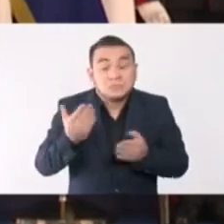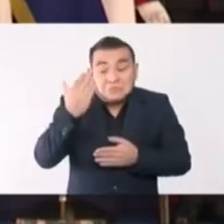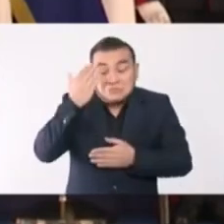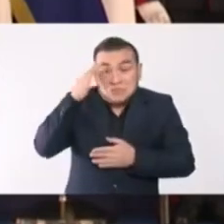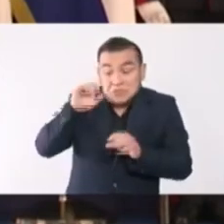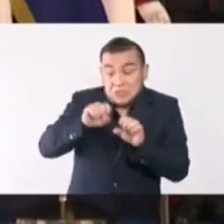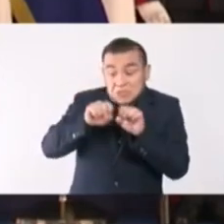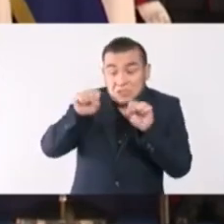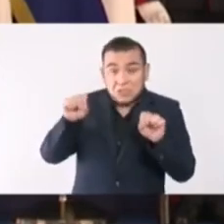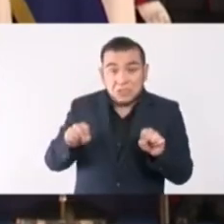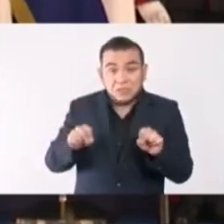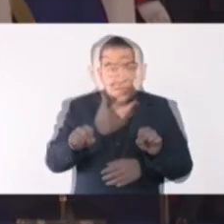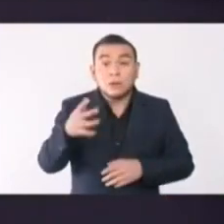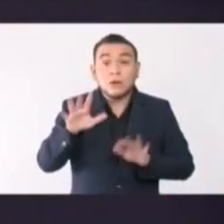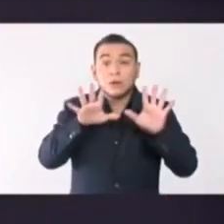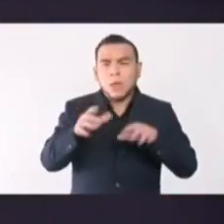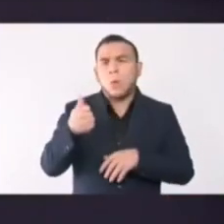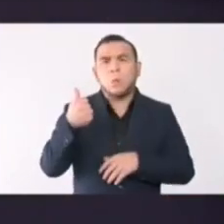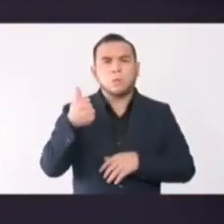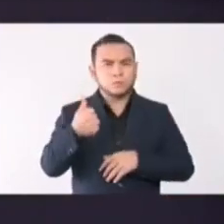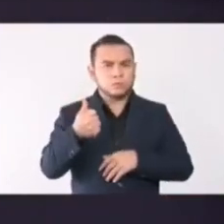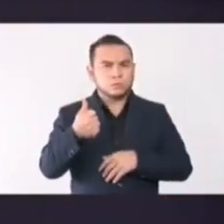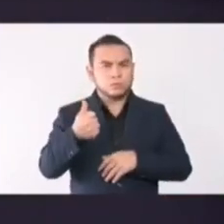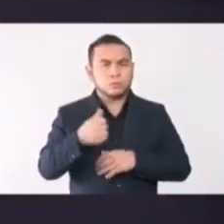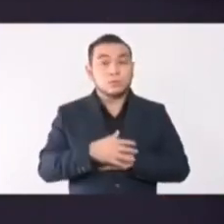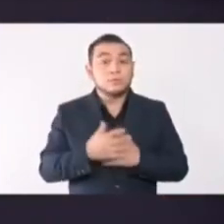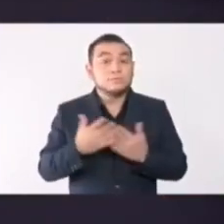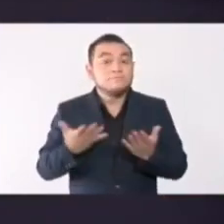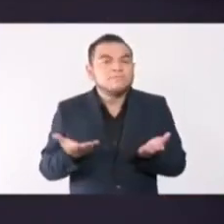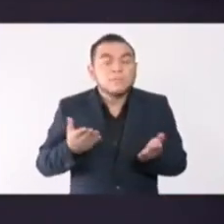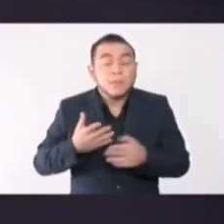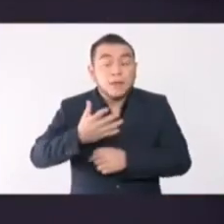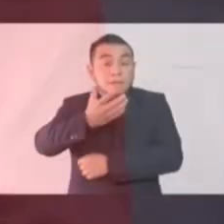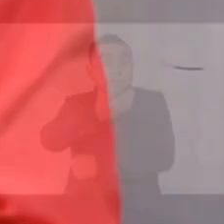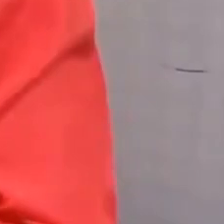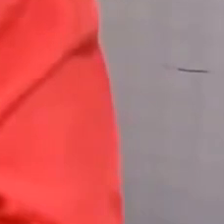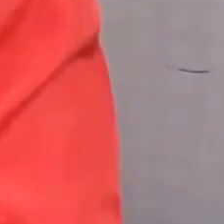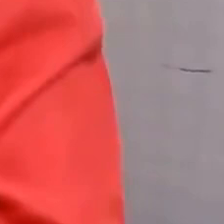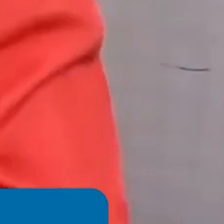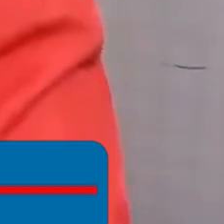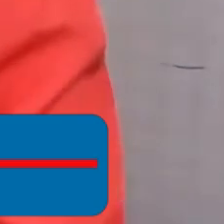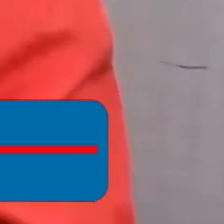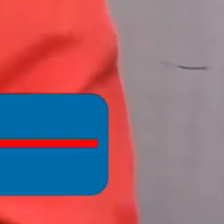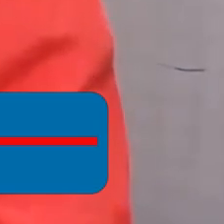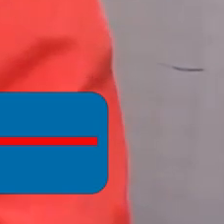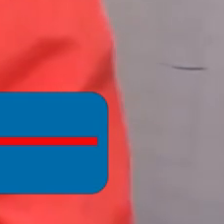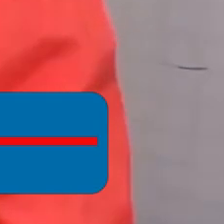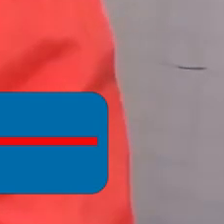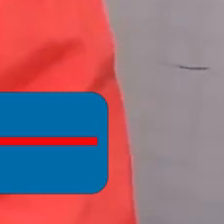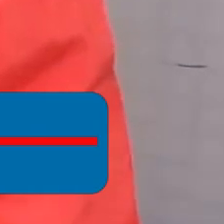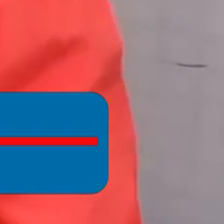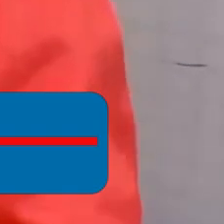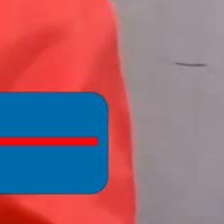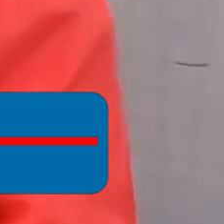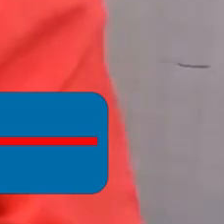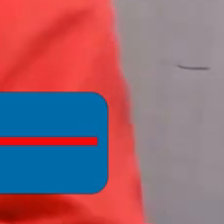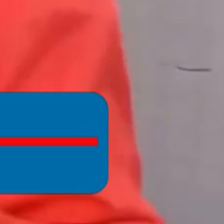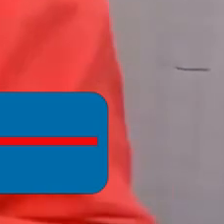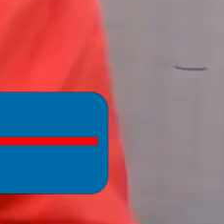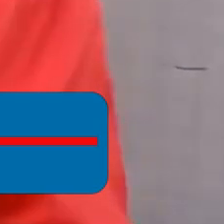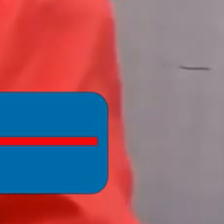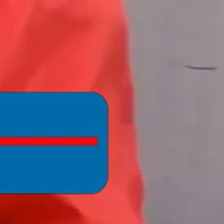monetarias tema en el acuerdo comercial con la será buena farmacéutica, vacuna, las pero una reacciones nos vacuna hicieron que se esperar. puso. Sobre cuánto cuesta, no puede